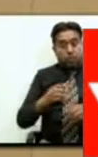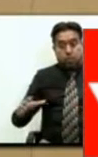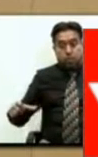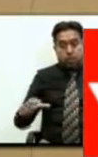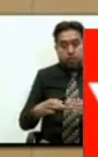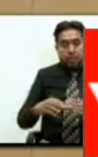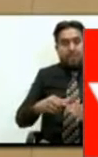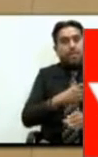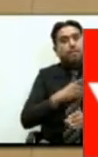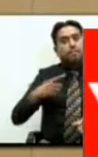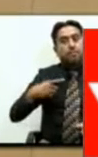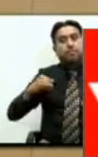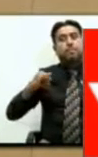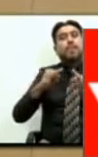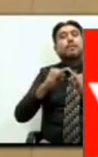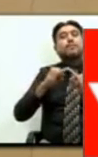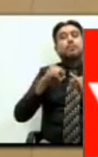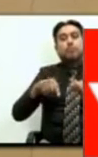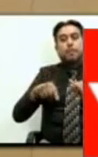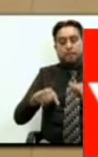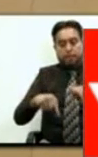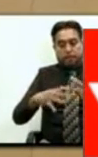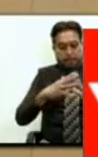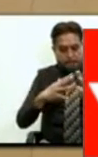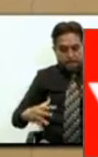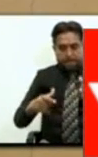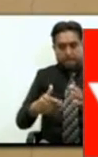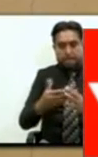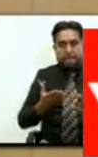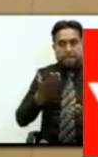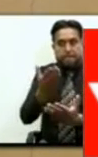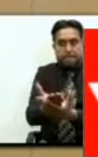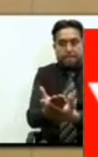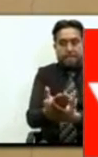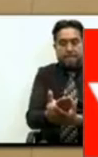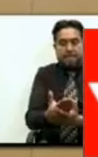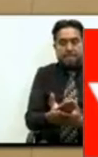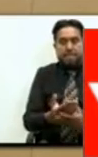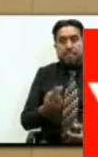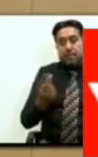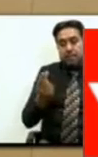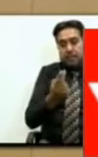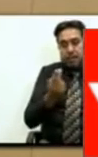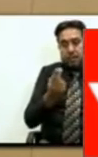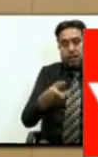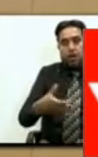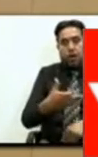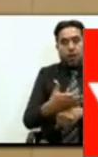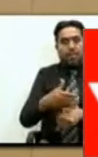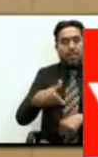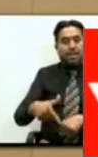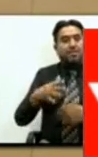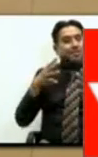institucional por parte de este congreso del estado y evitar lo que está sucediendo